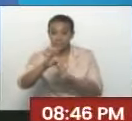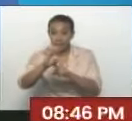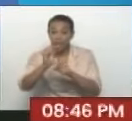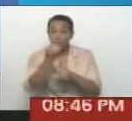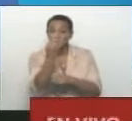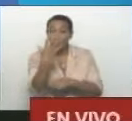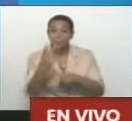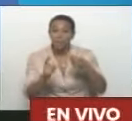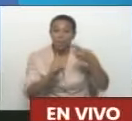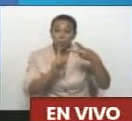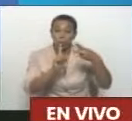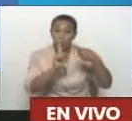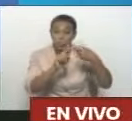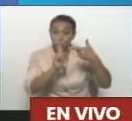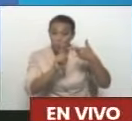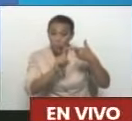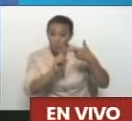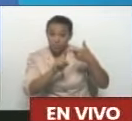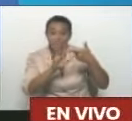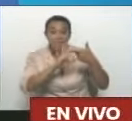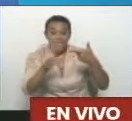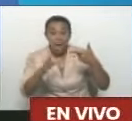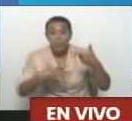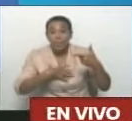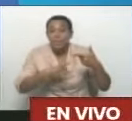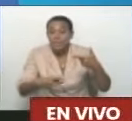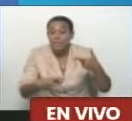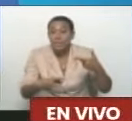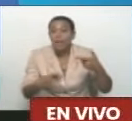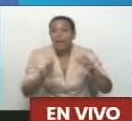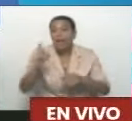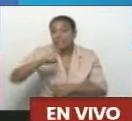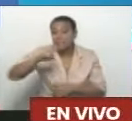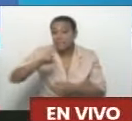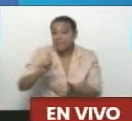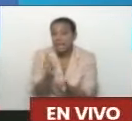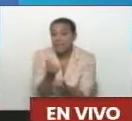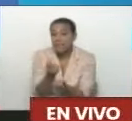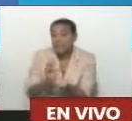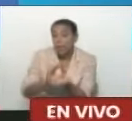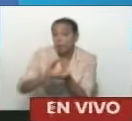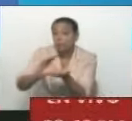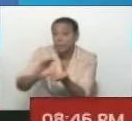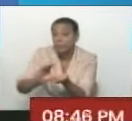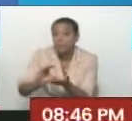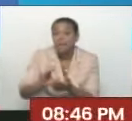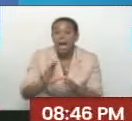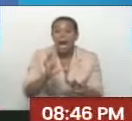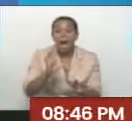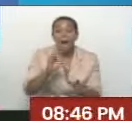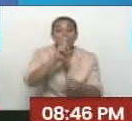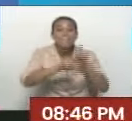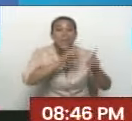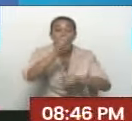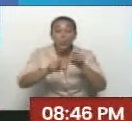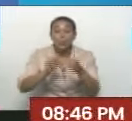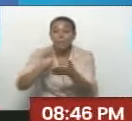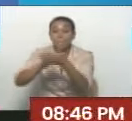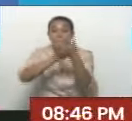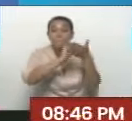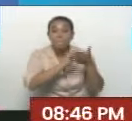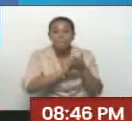que amerita una inversión también importante y va a estar articulada al censo, que